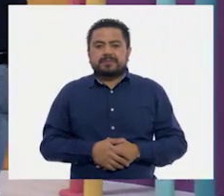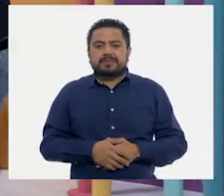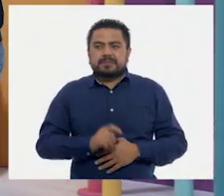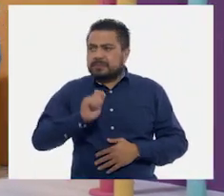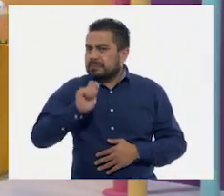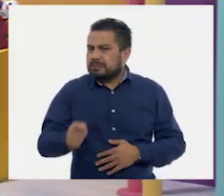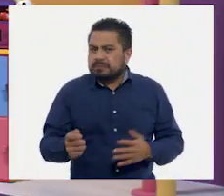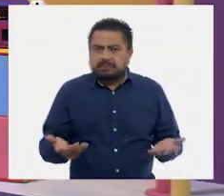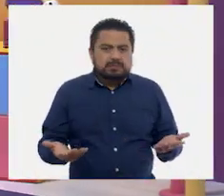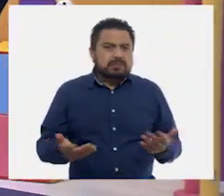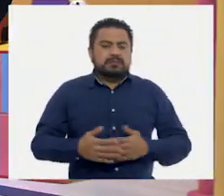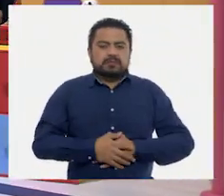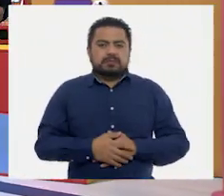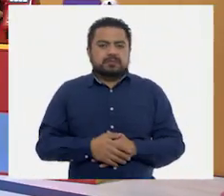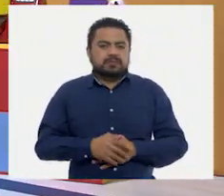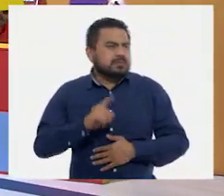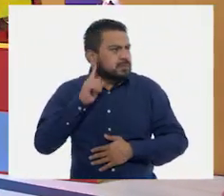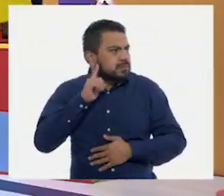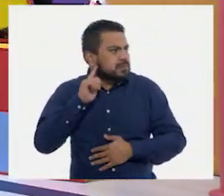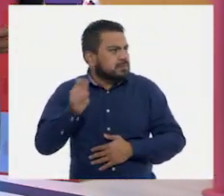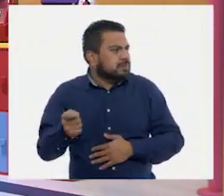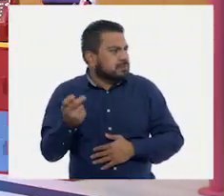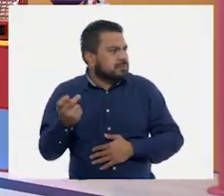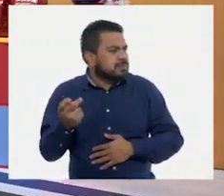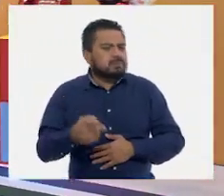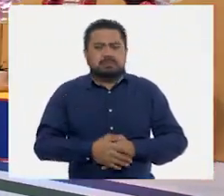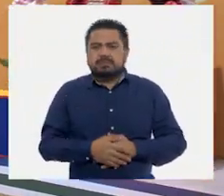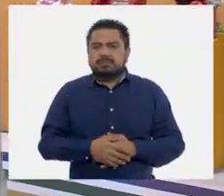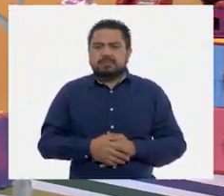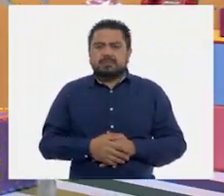¿Qué? ¿Escuchan eso?